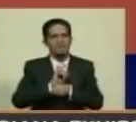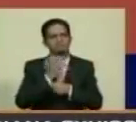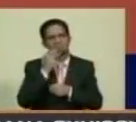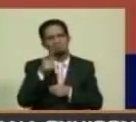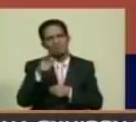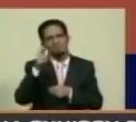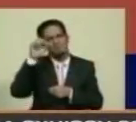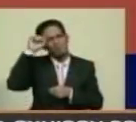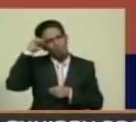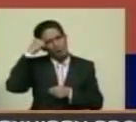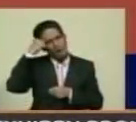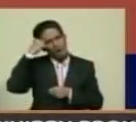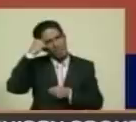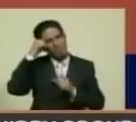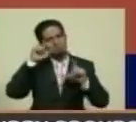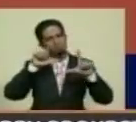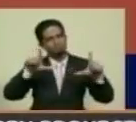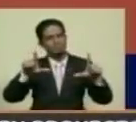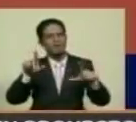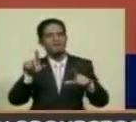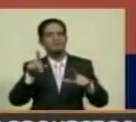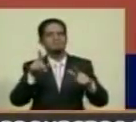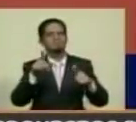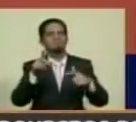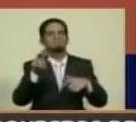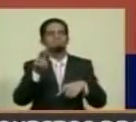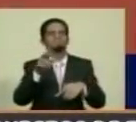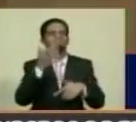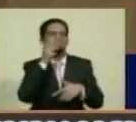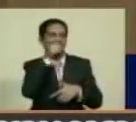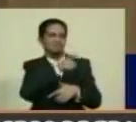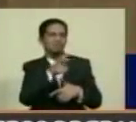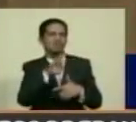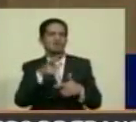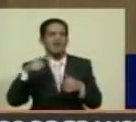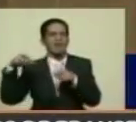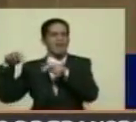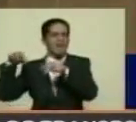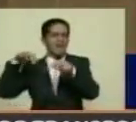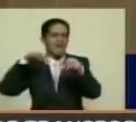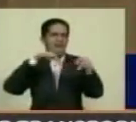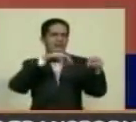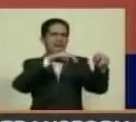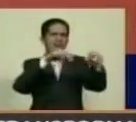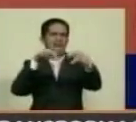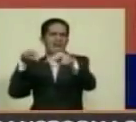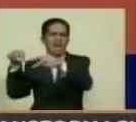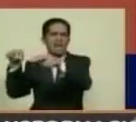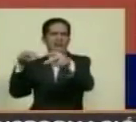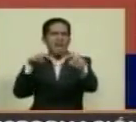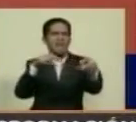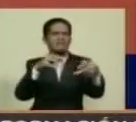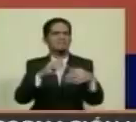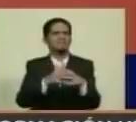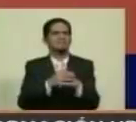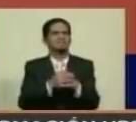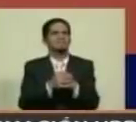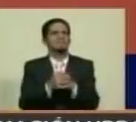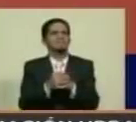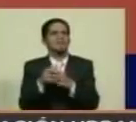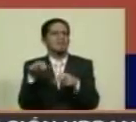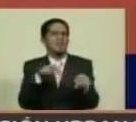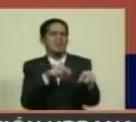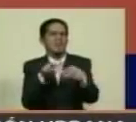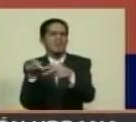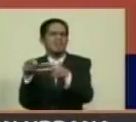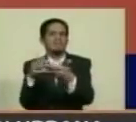esas imágenes de venezolanos atravesando a pie todo el continente, toda la cordillera. La única vez que eso ha pasado fue cuando el Ejército Libertador